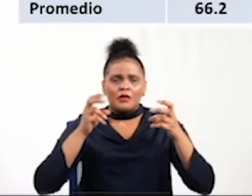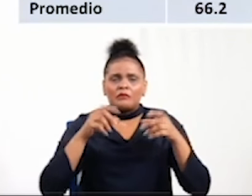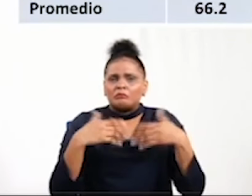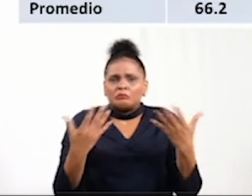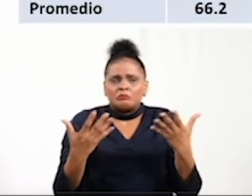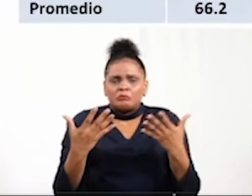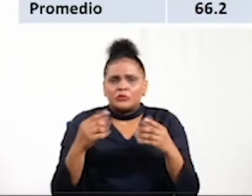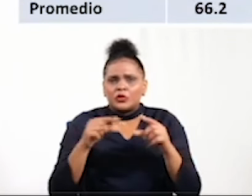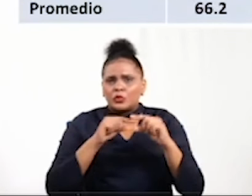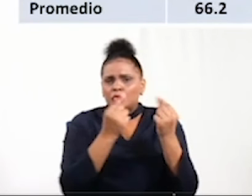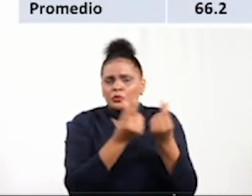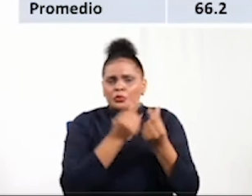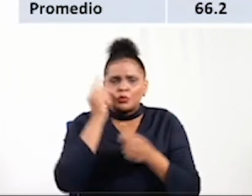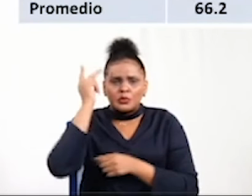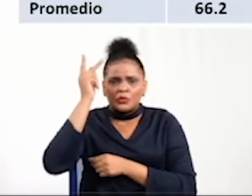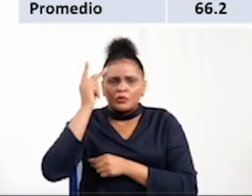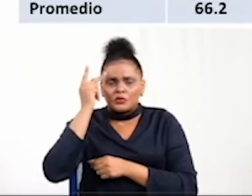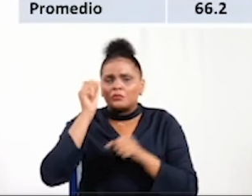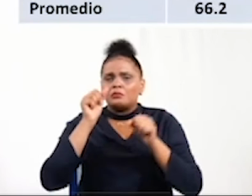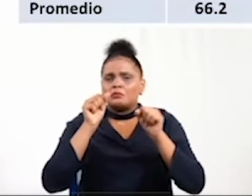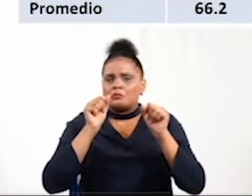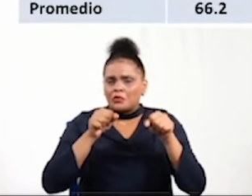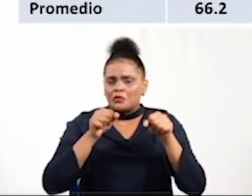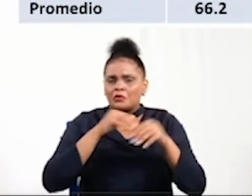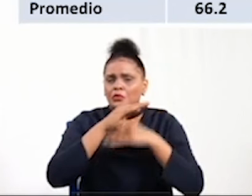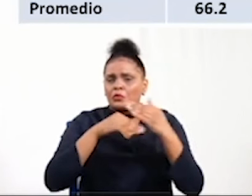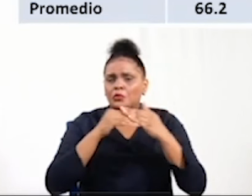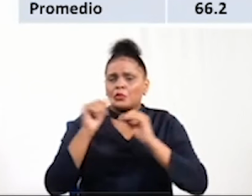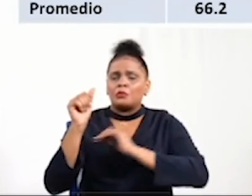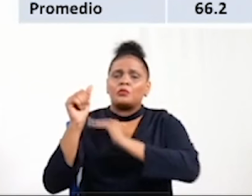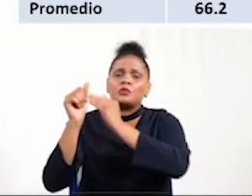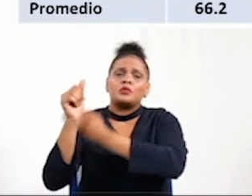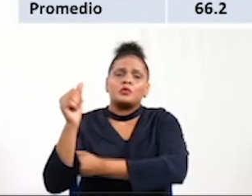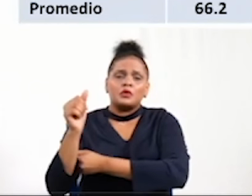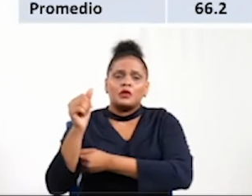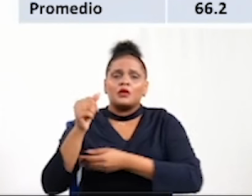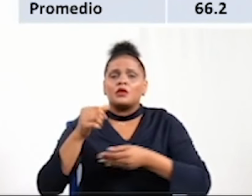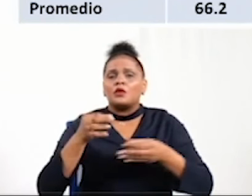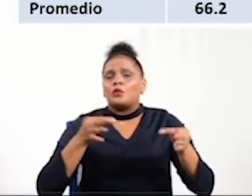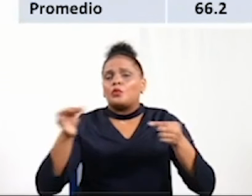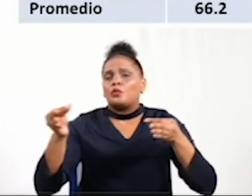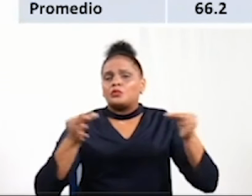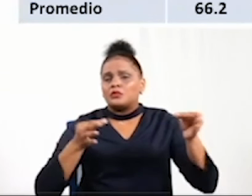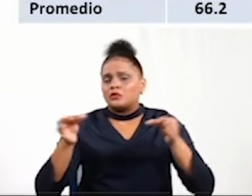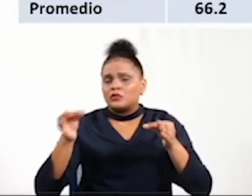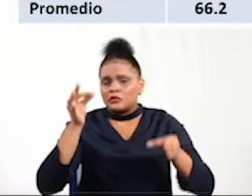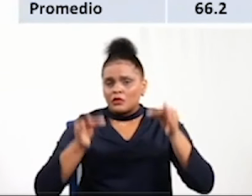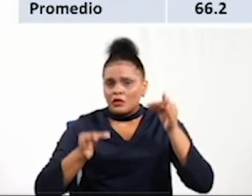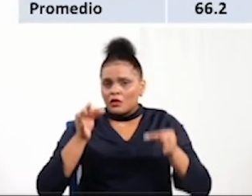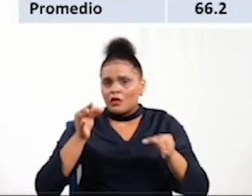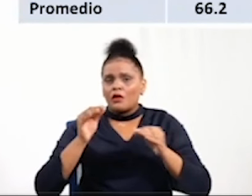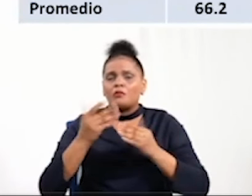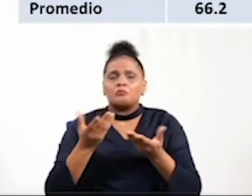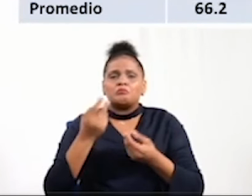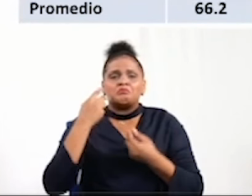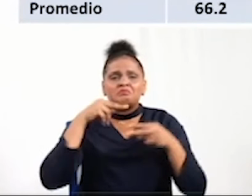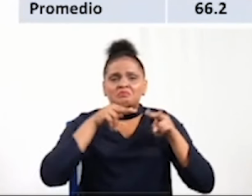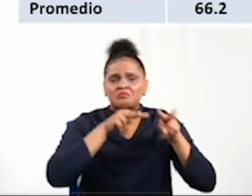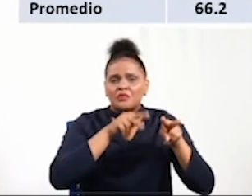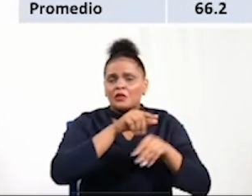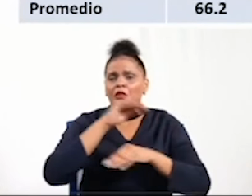políticos también hay más su propia presentación de las mujeres en un poder judicial o en el poder electoral entonces una mirada más